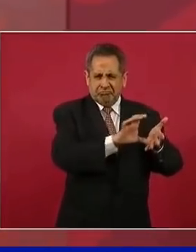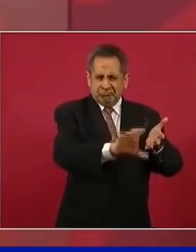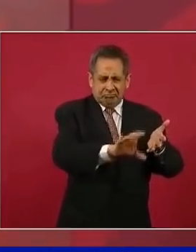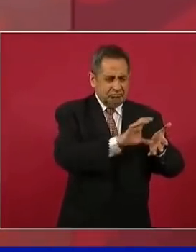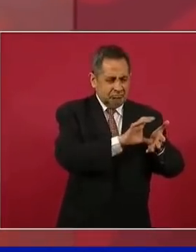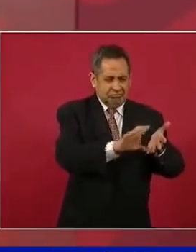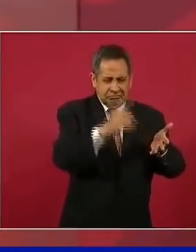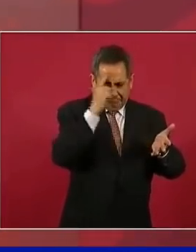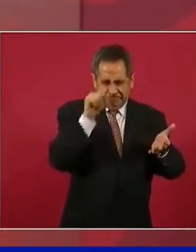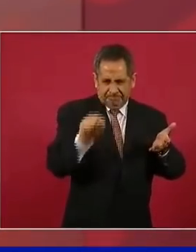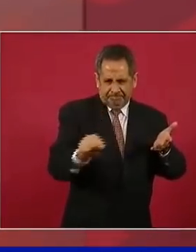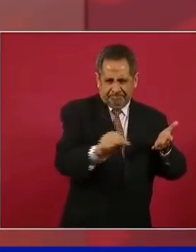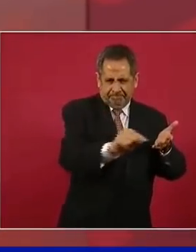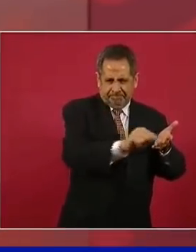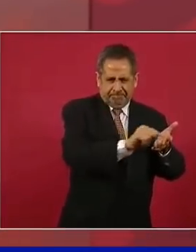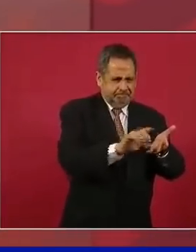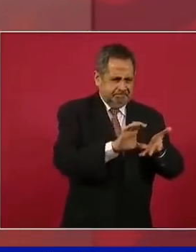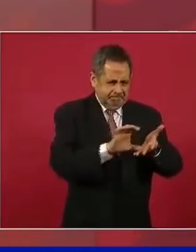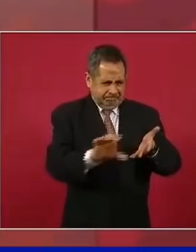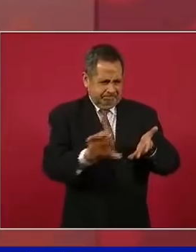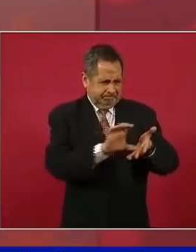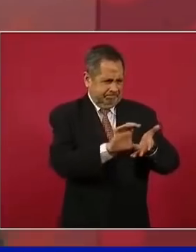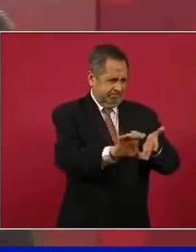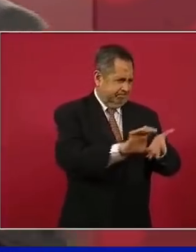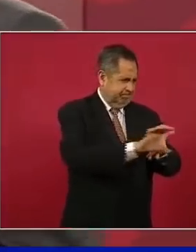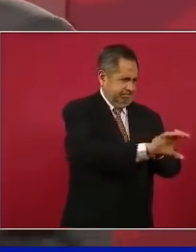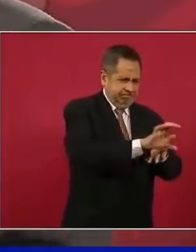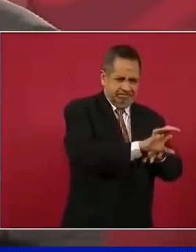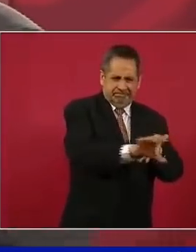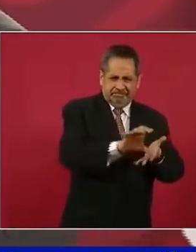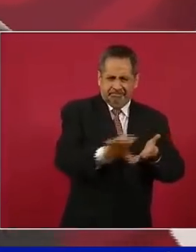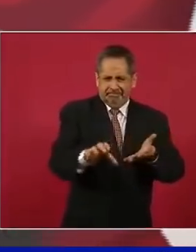a estos periodistas?